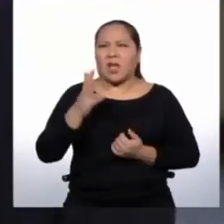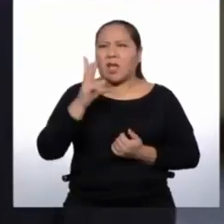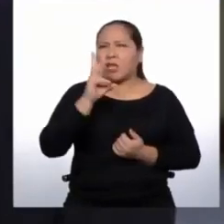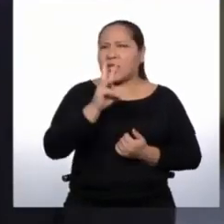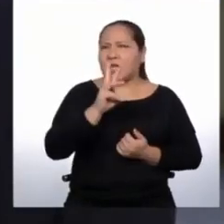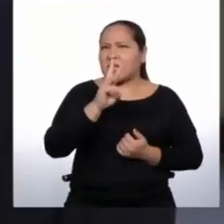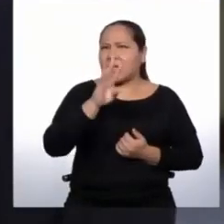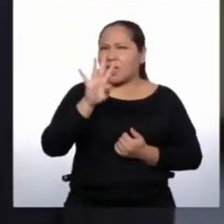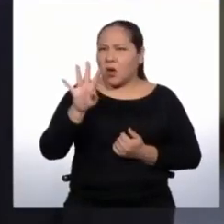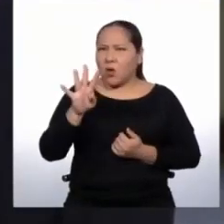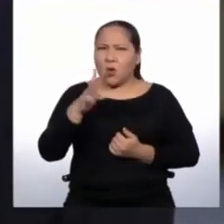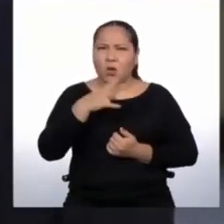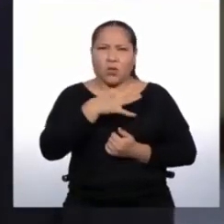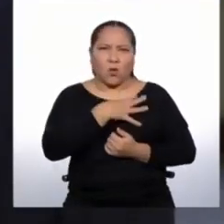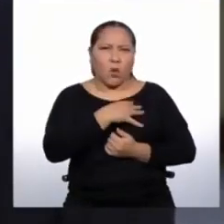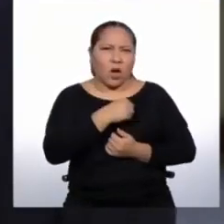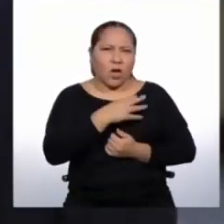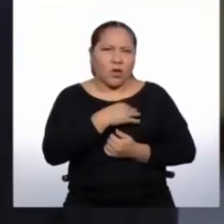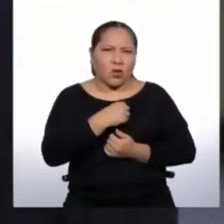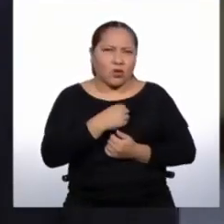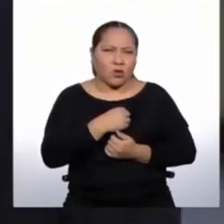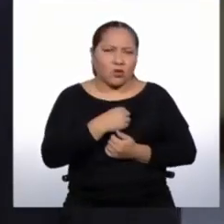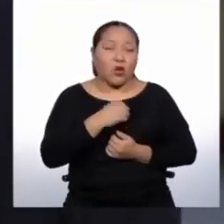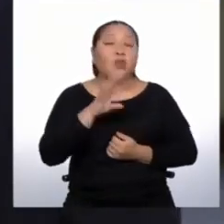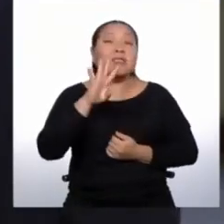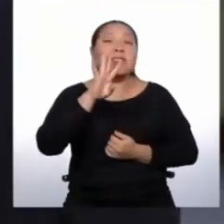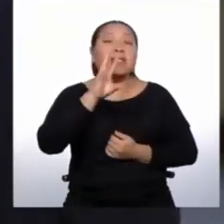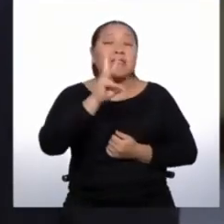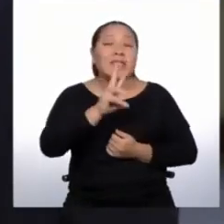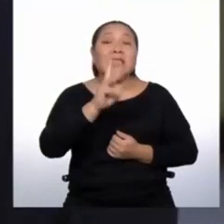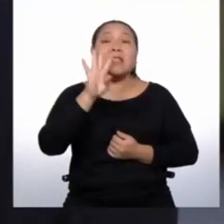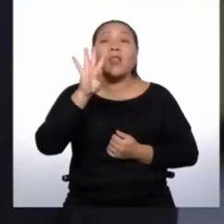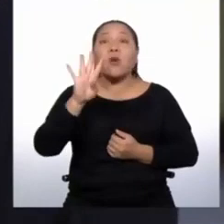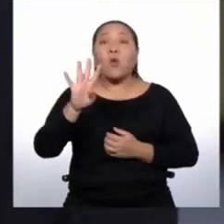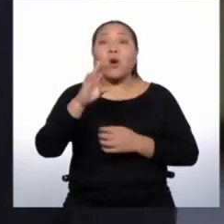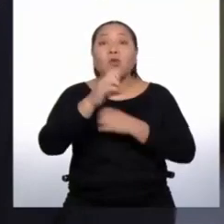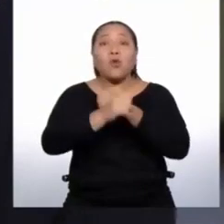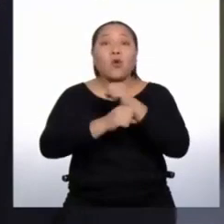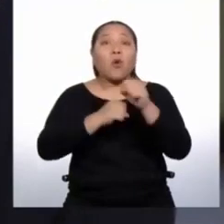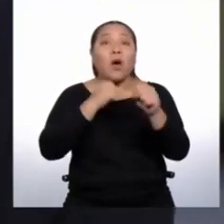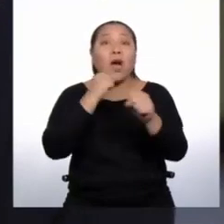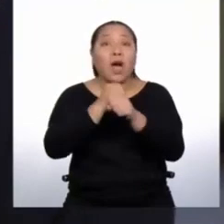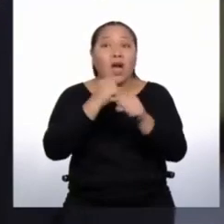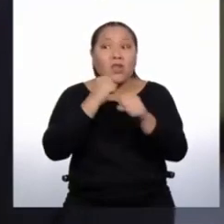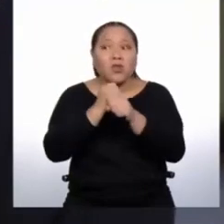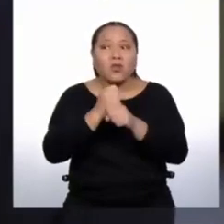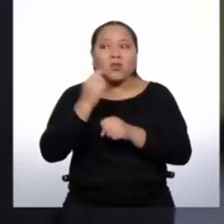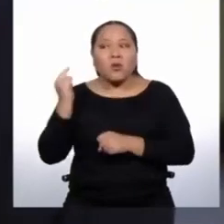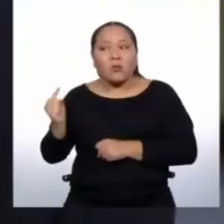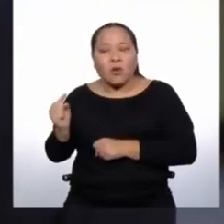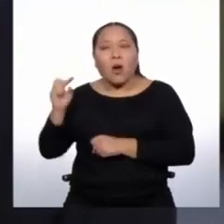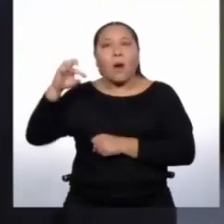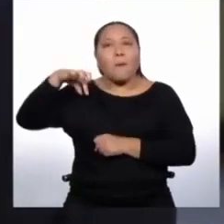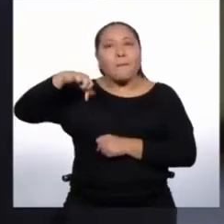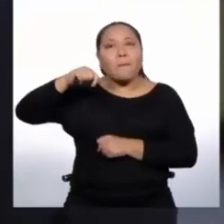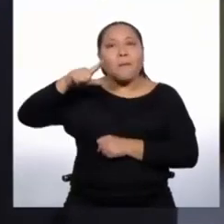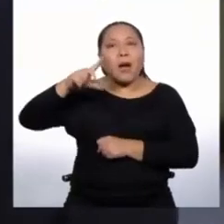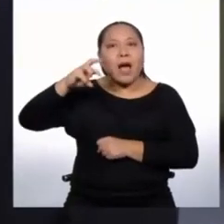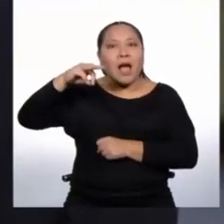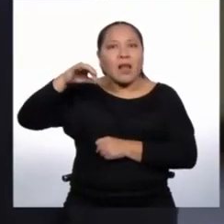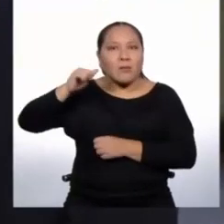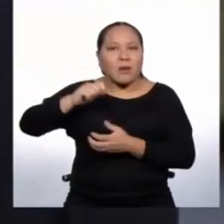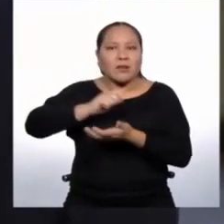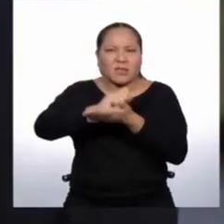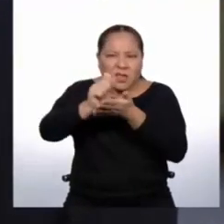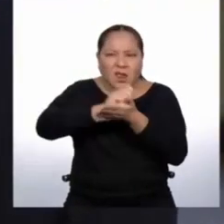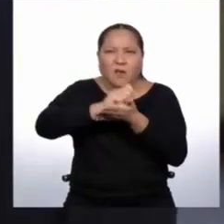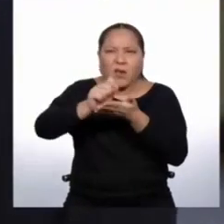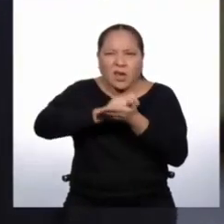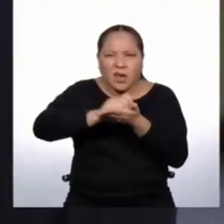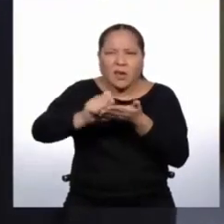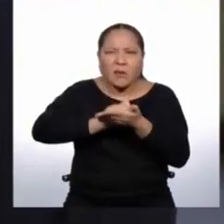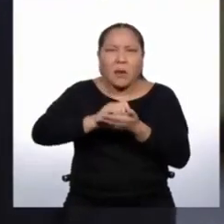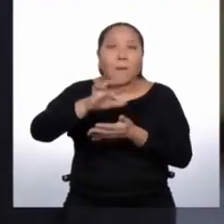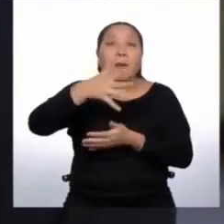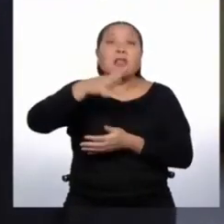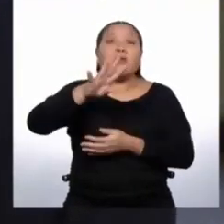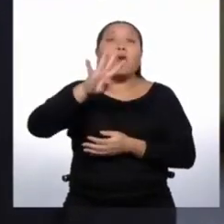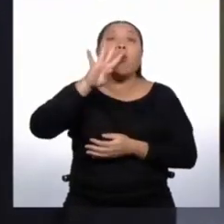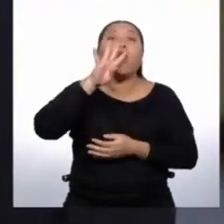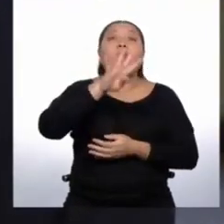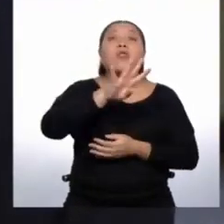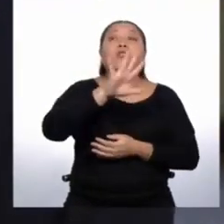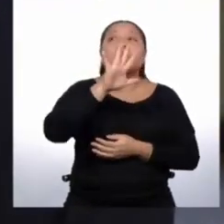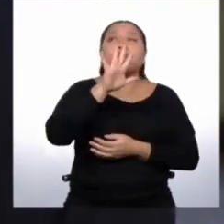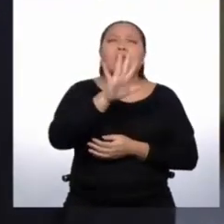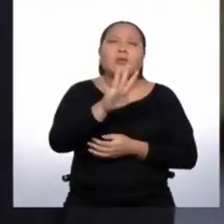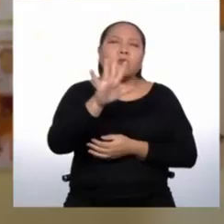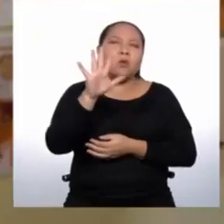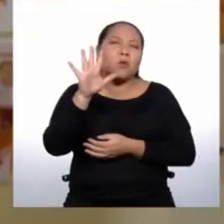64 años, Palma produce el conjunto de sus tradiciones que suman alrededor de